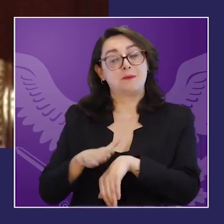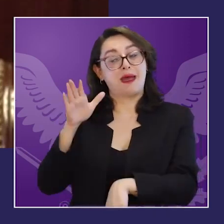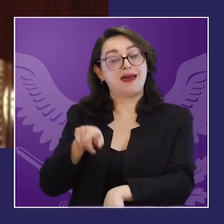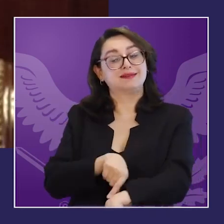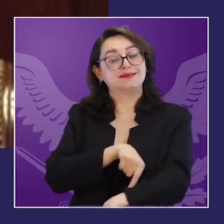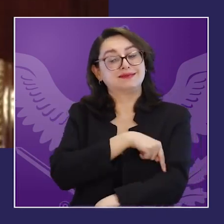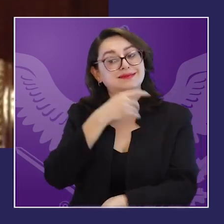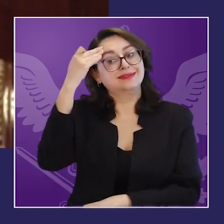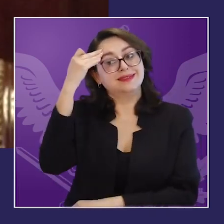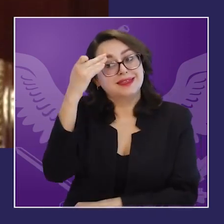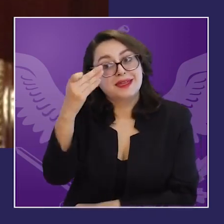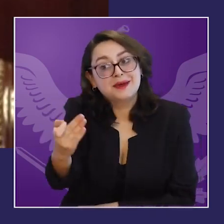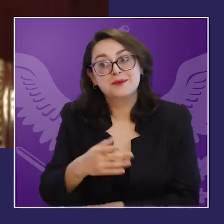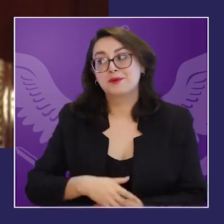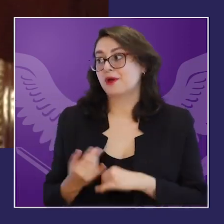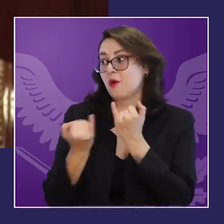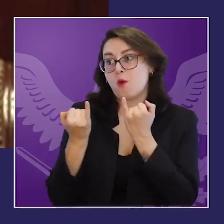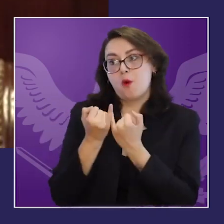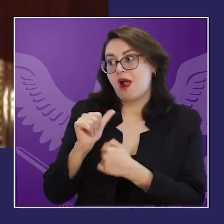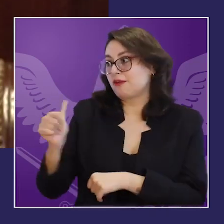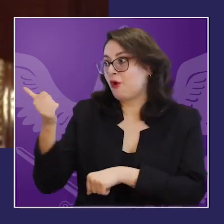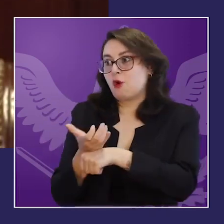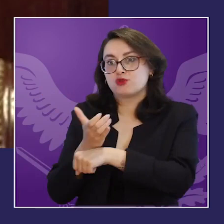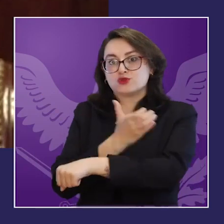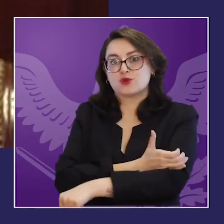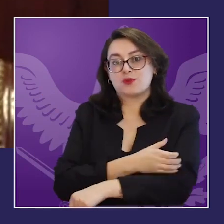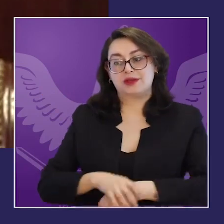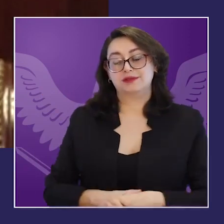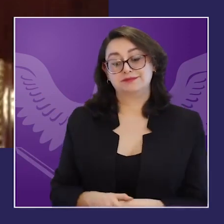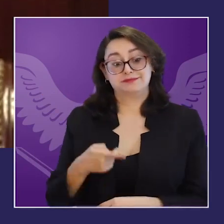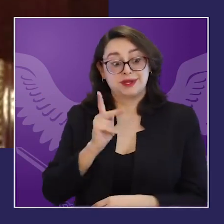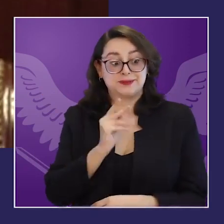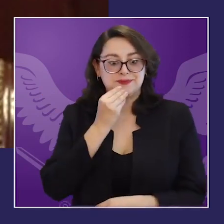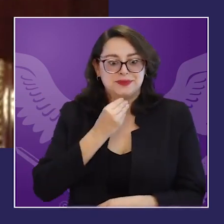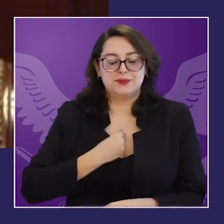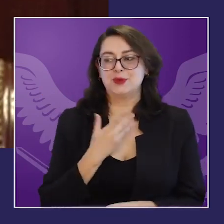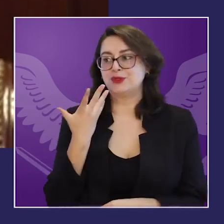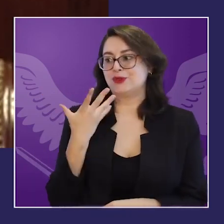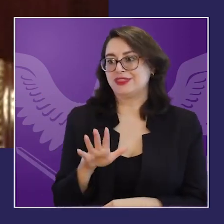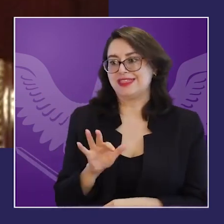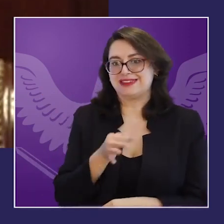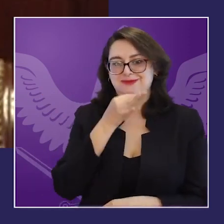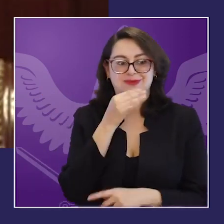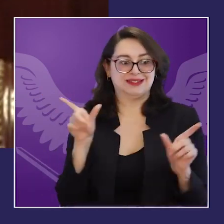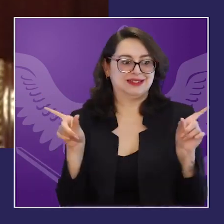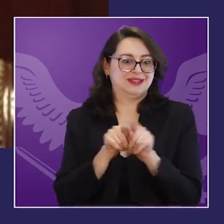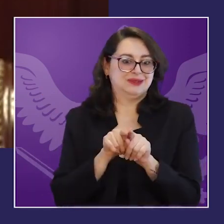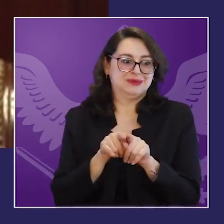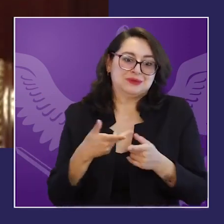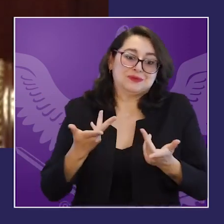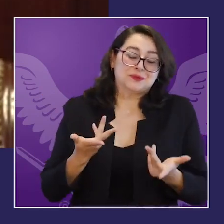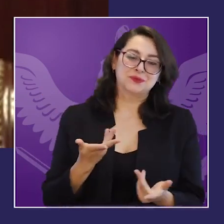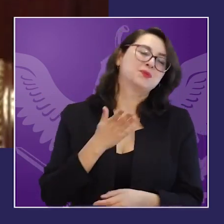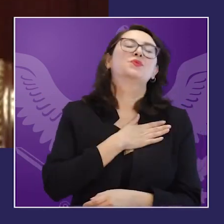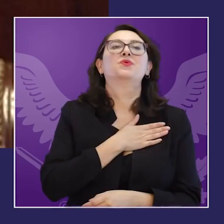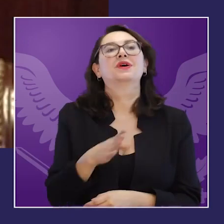integral para feminicidio o femicidio, o sea, pensar en elementos o en herramientas que sirvan a operadores y